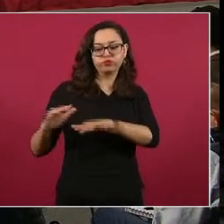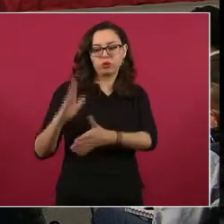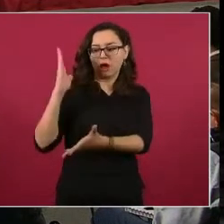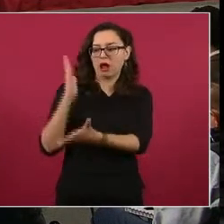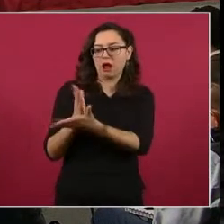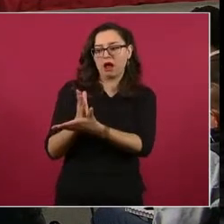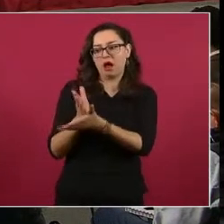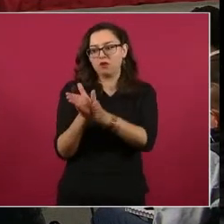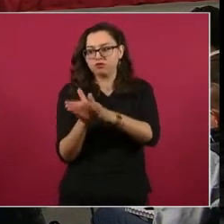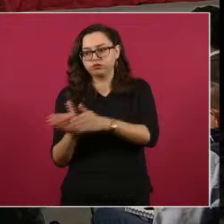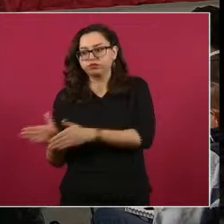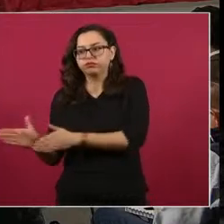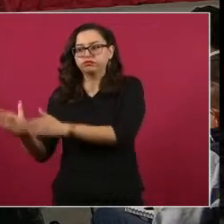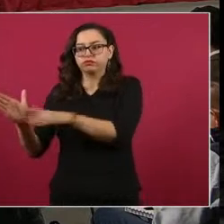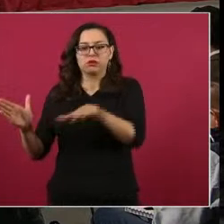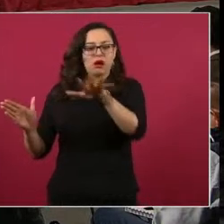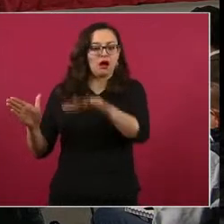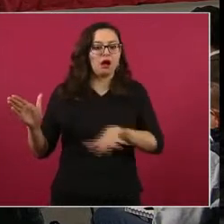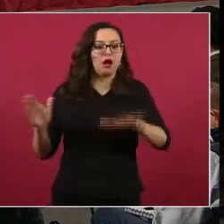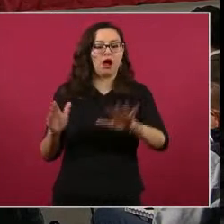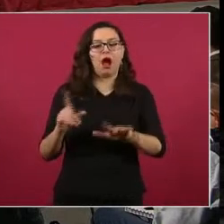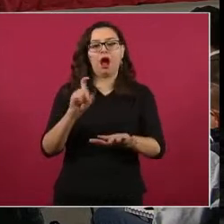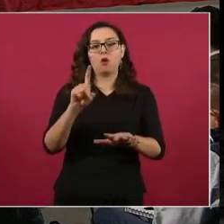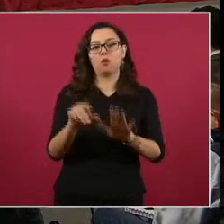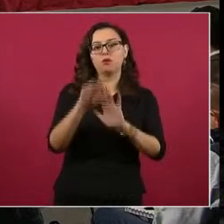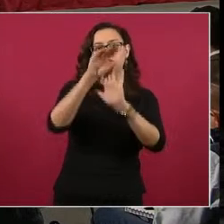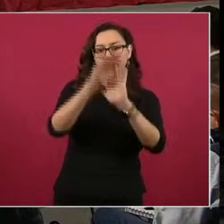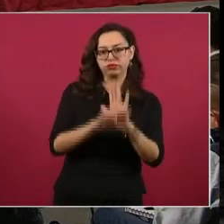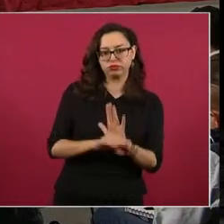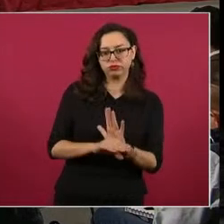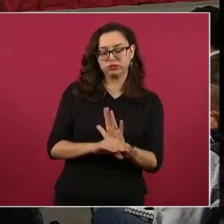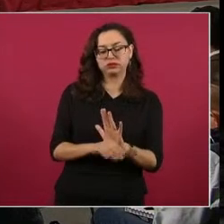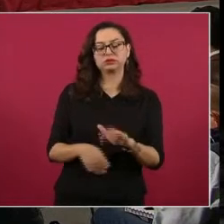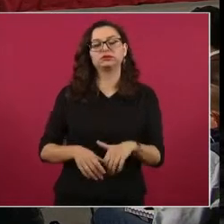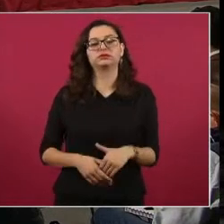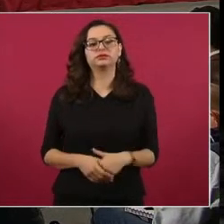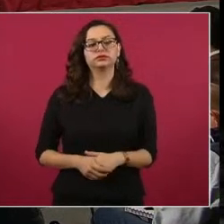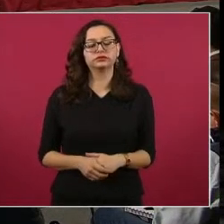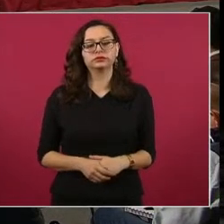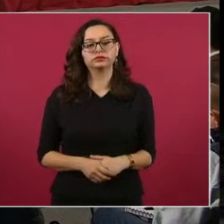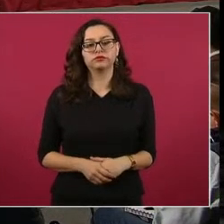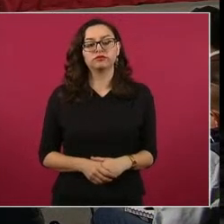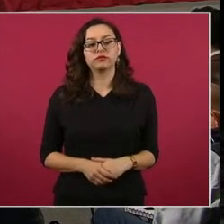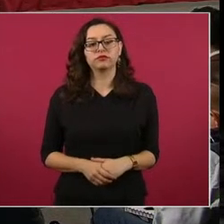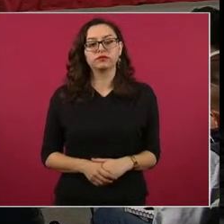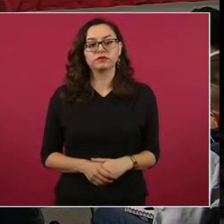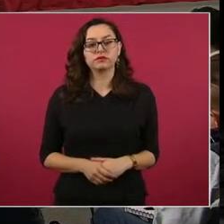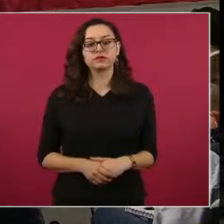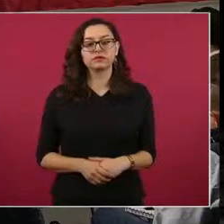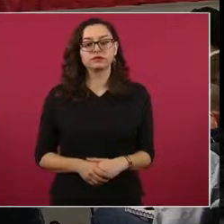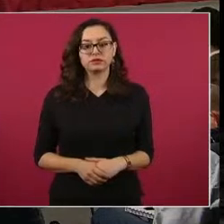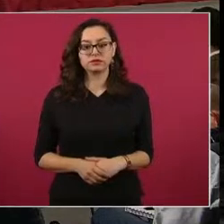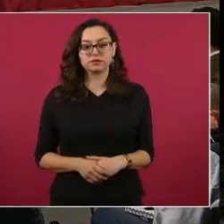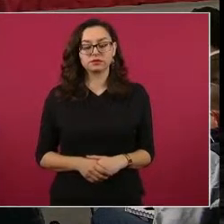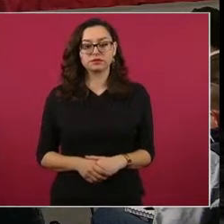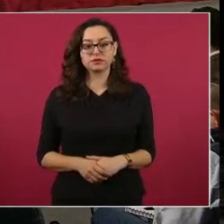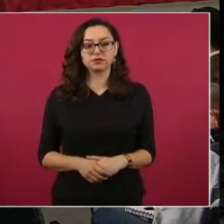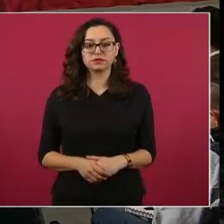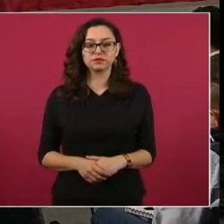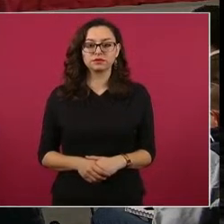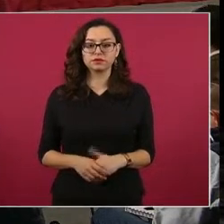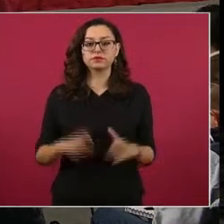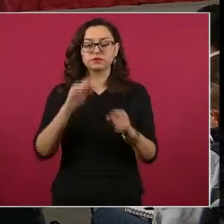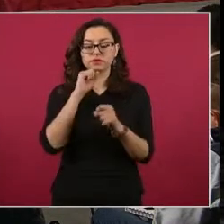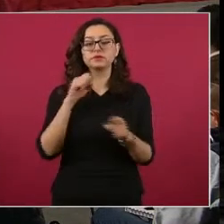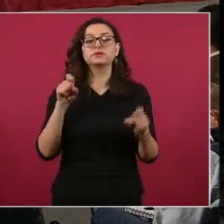agua adelante por favor también durante la concentración del personal les informo que el